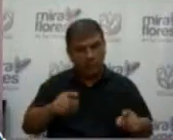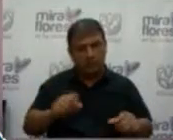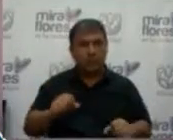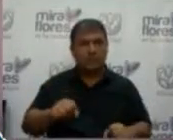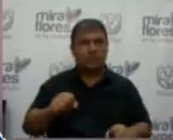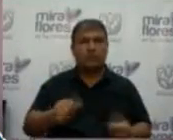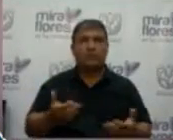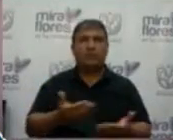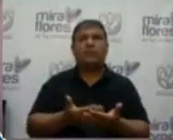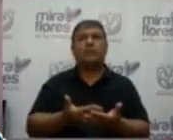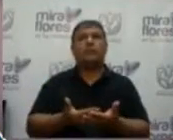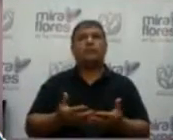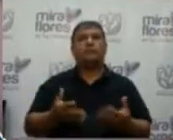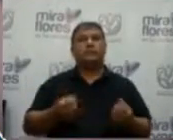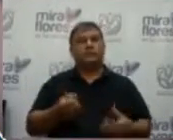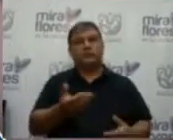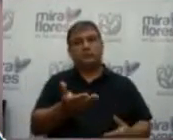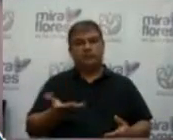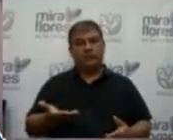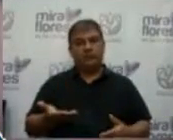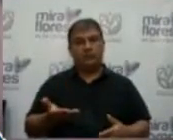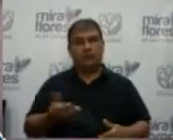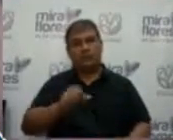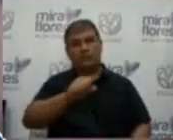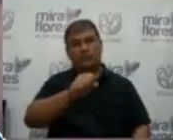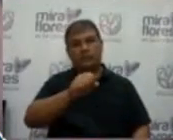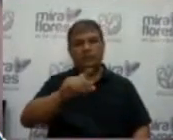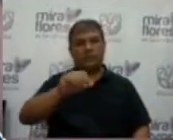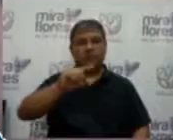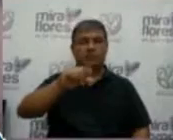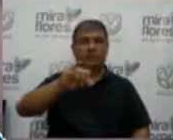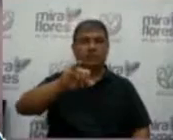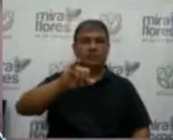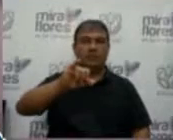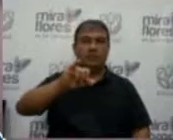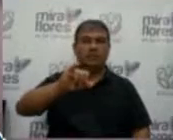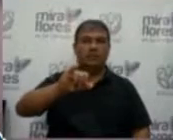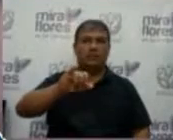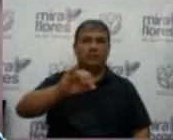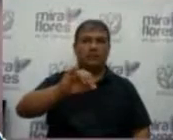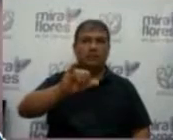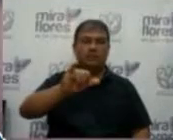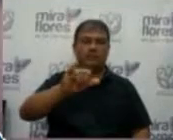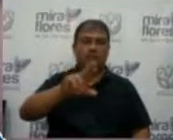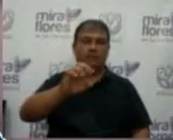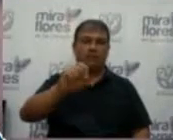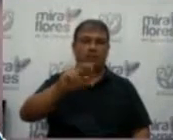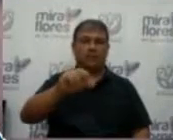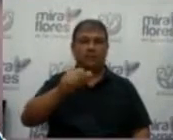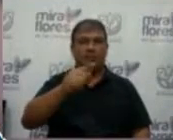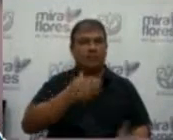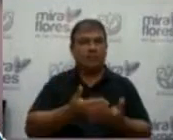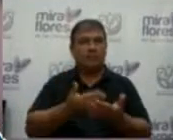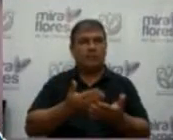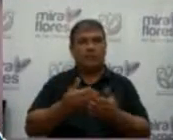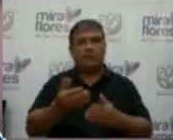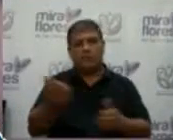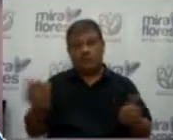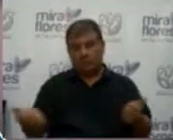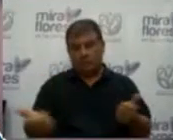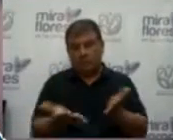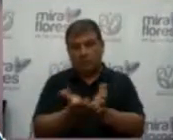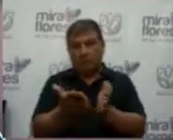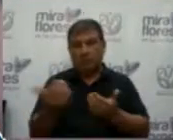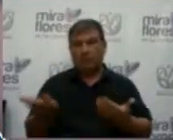así, quisiera invitar al señor Irena para que se pueda acercar o desde el, si puede acercarse